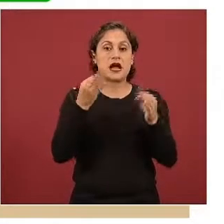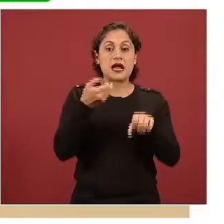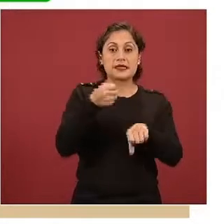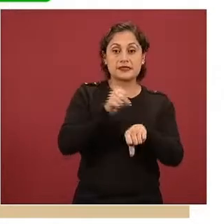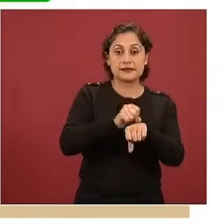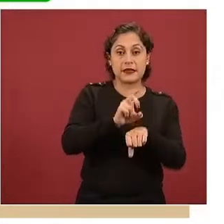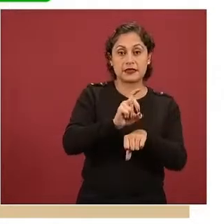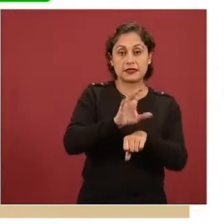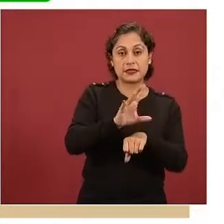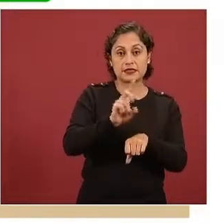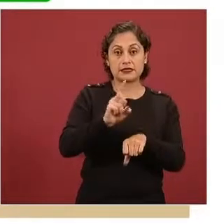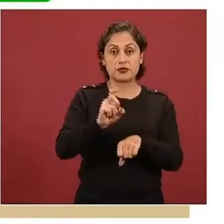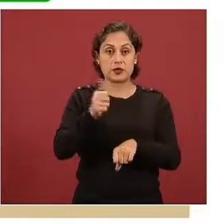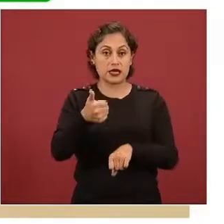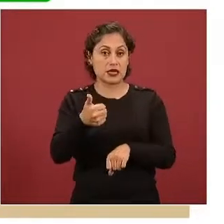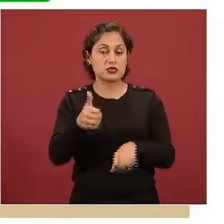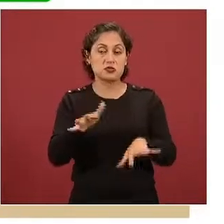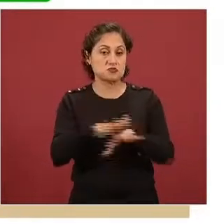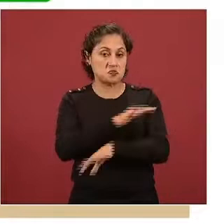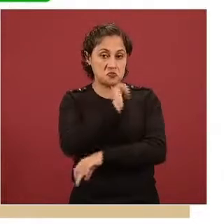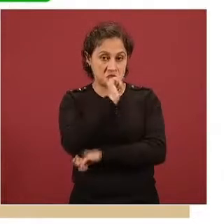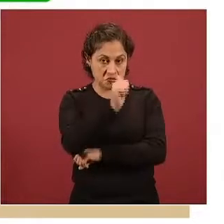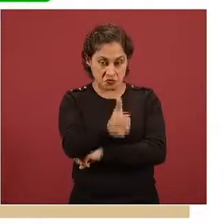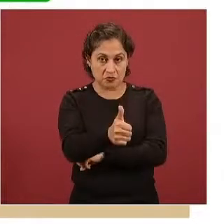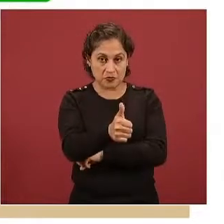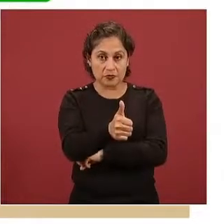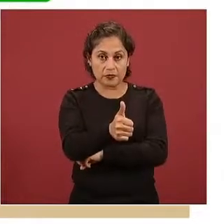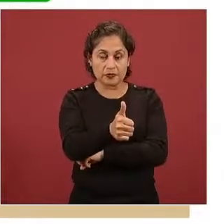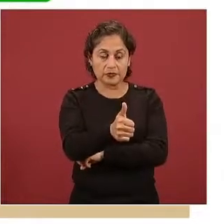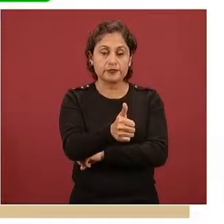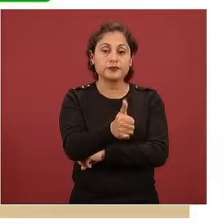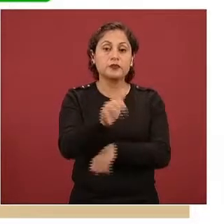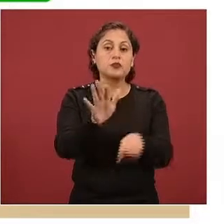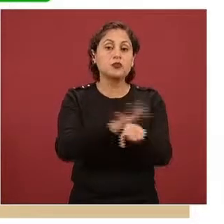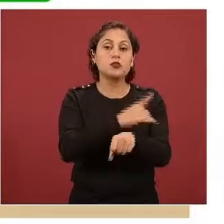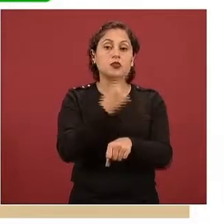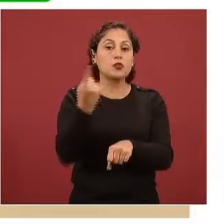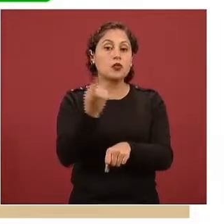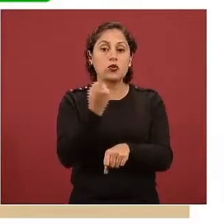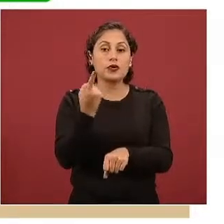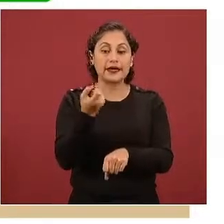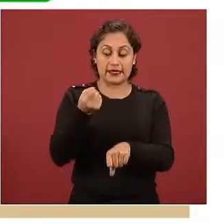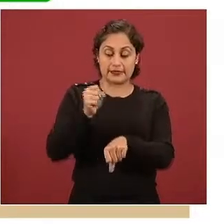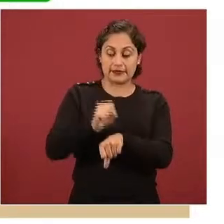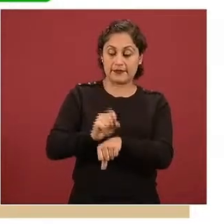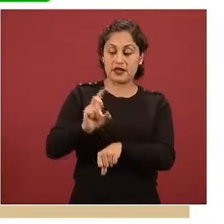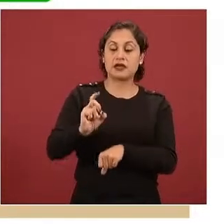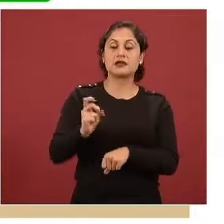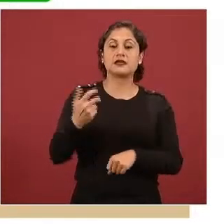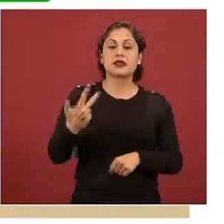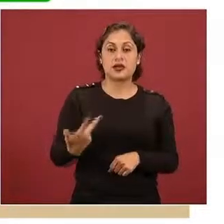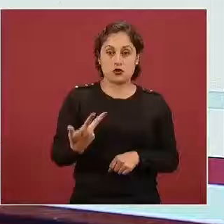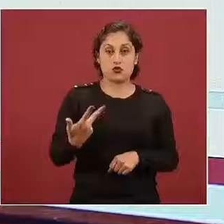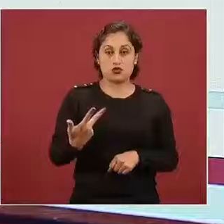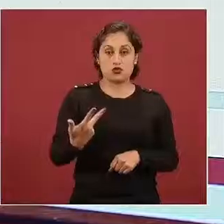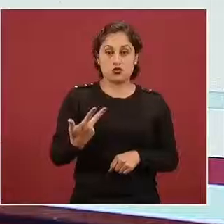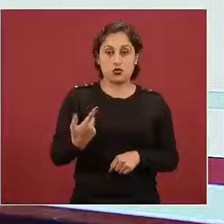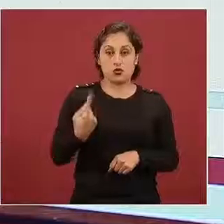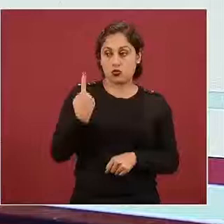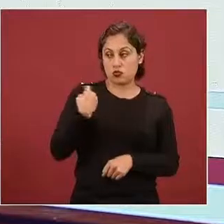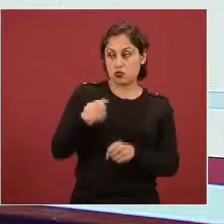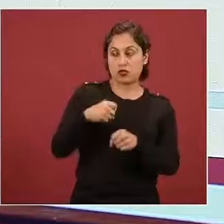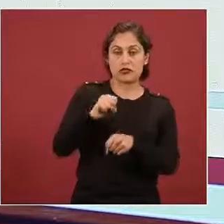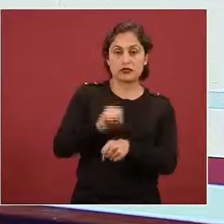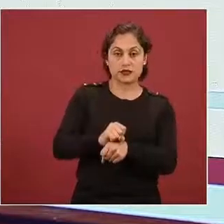y la 36. Y esto correspondió con que en la apertura de la semana 38, es decir, una semana